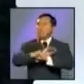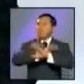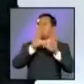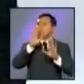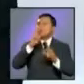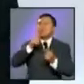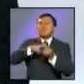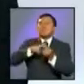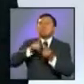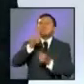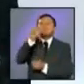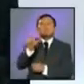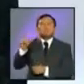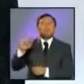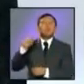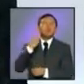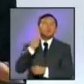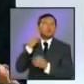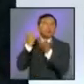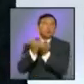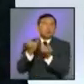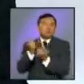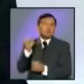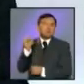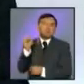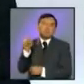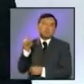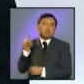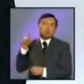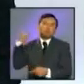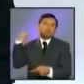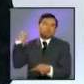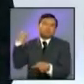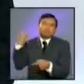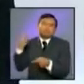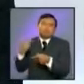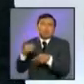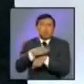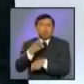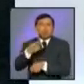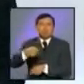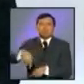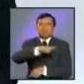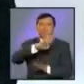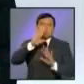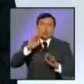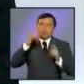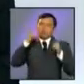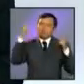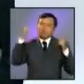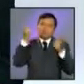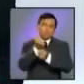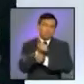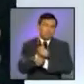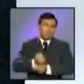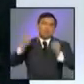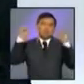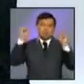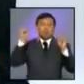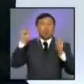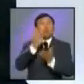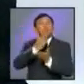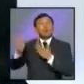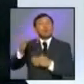comprar el voto qué es lo que la gente en México desafortunadamente cree que tiene como la